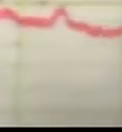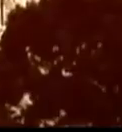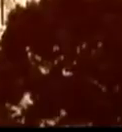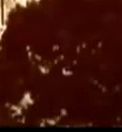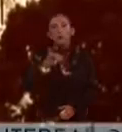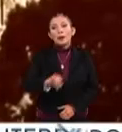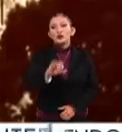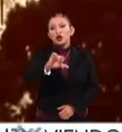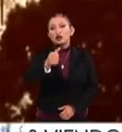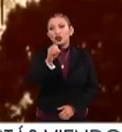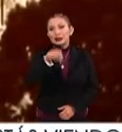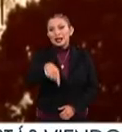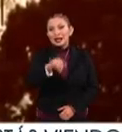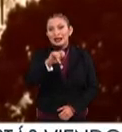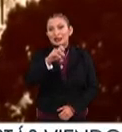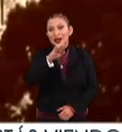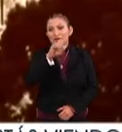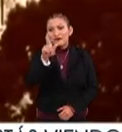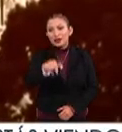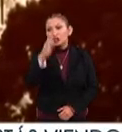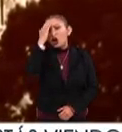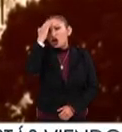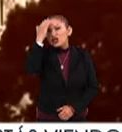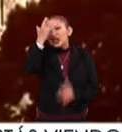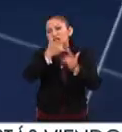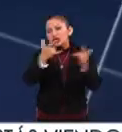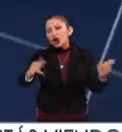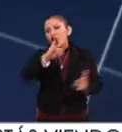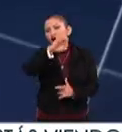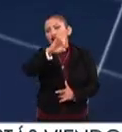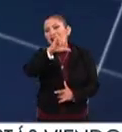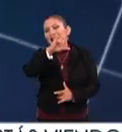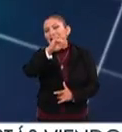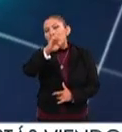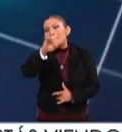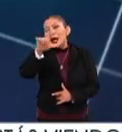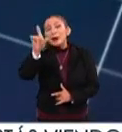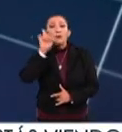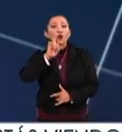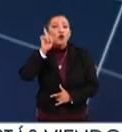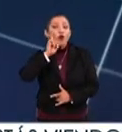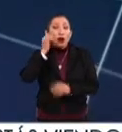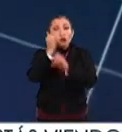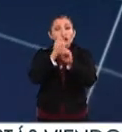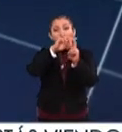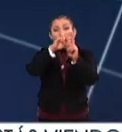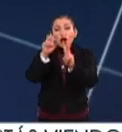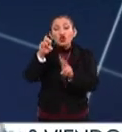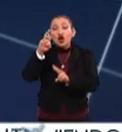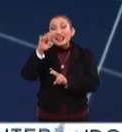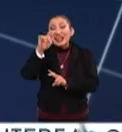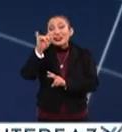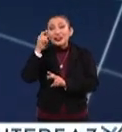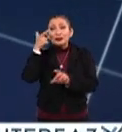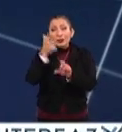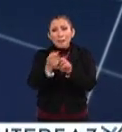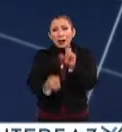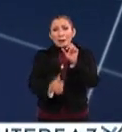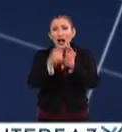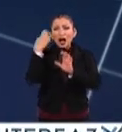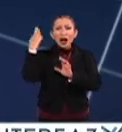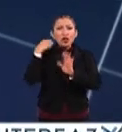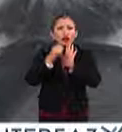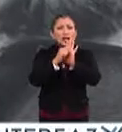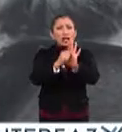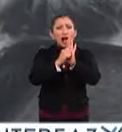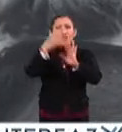Hoy jueves 11 de octubre en Interfaz, conoce la historia de Jocelyn Bell, la astrofísica norirlandesa que descubrió la primera radioseñal